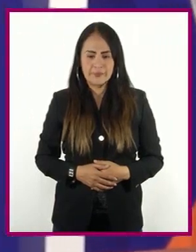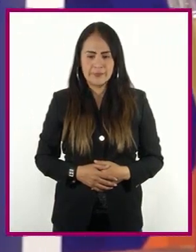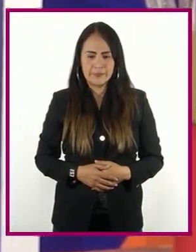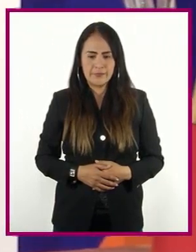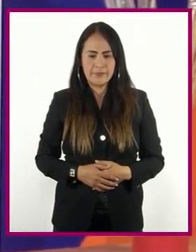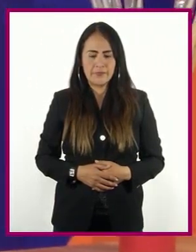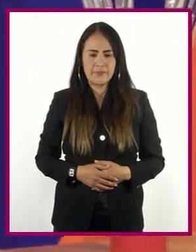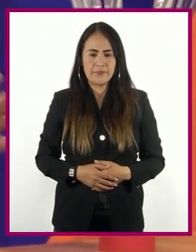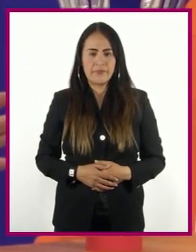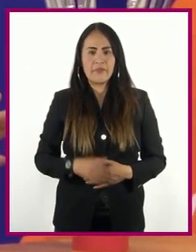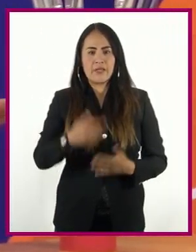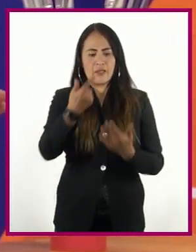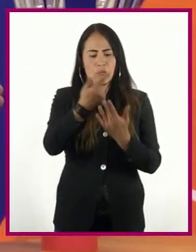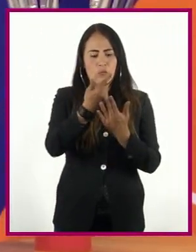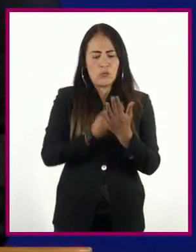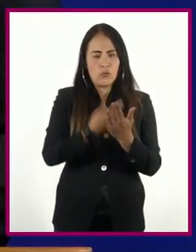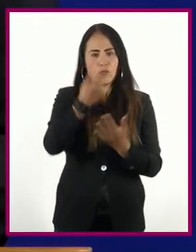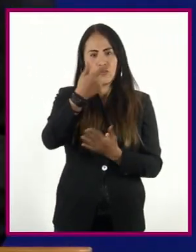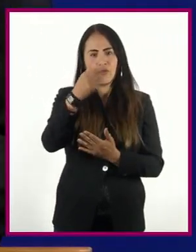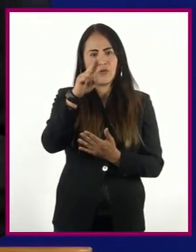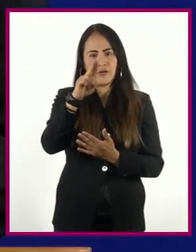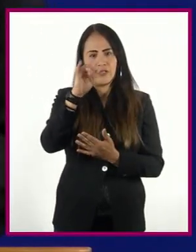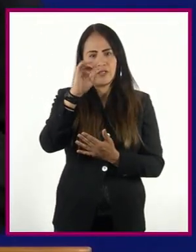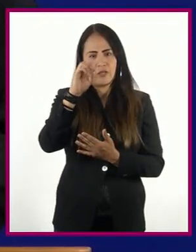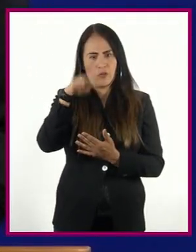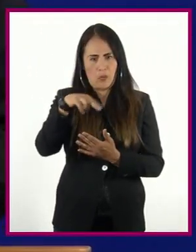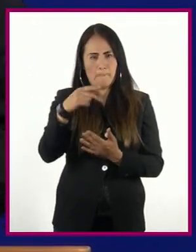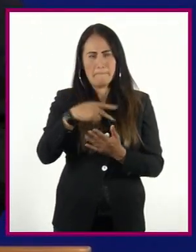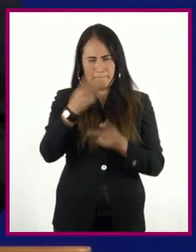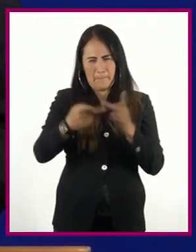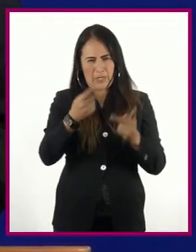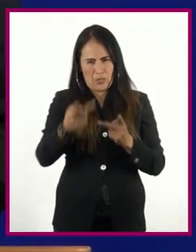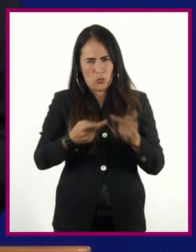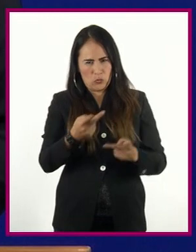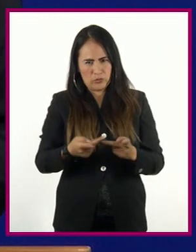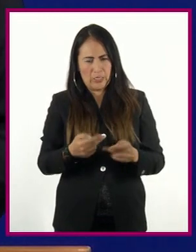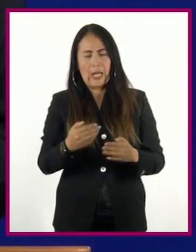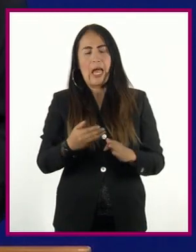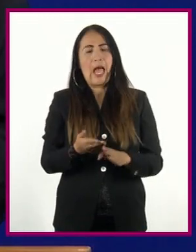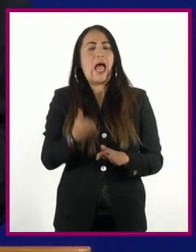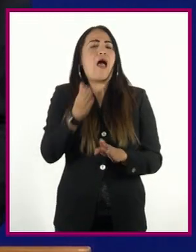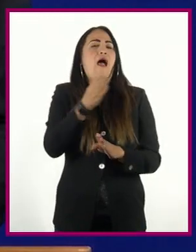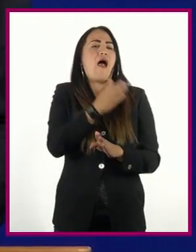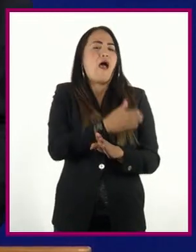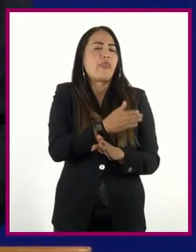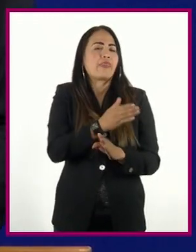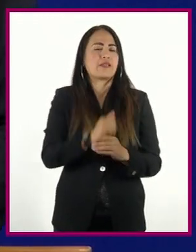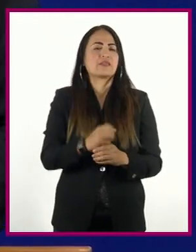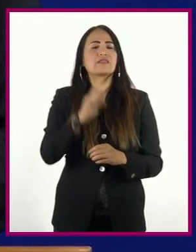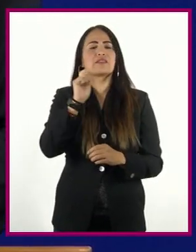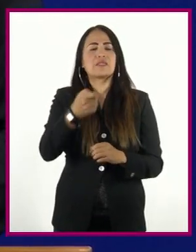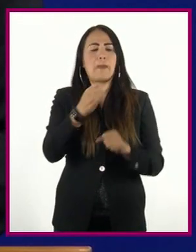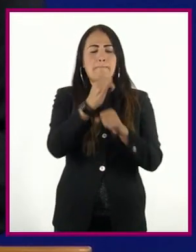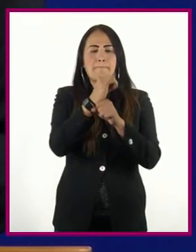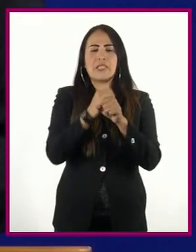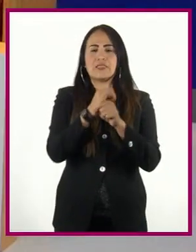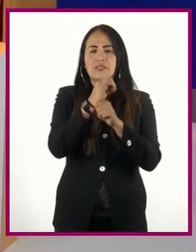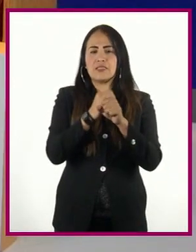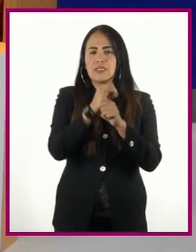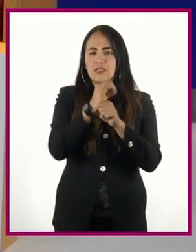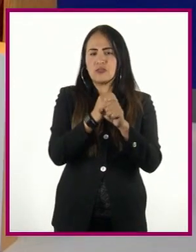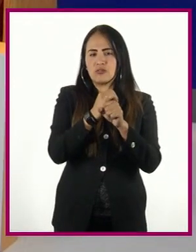Hacer nuestro guión de preguntas. En realidad, hay algo antes de eso y es la investigación previa.